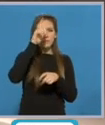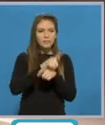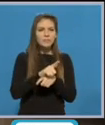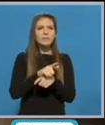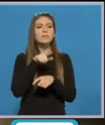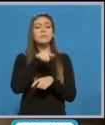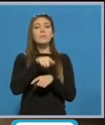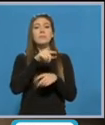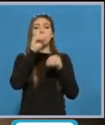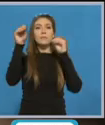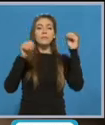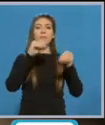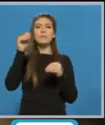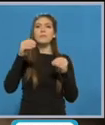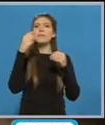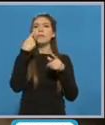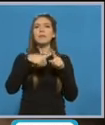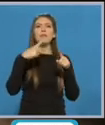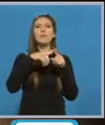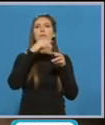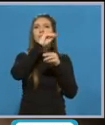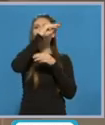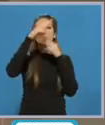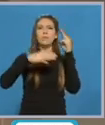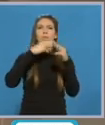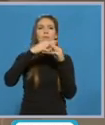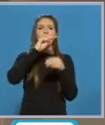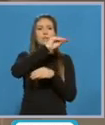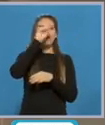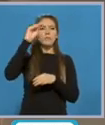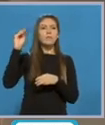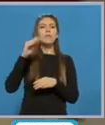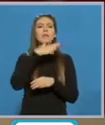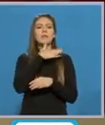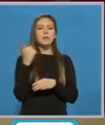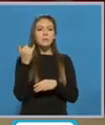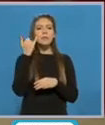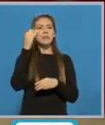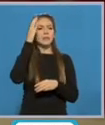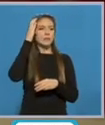vuelta al mundo y ha estado en China y Alemania, así que no te la pierdas.